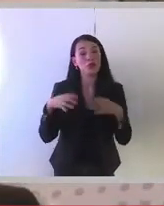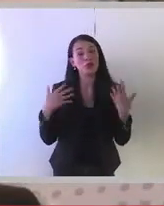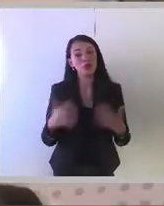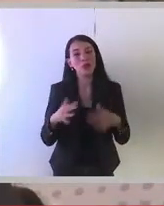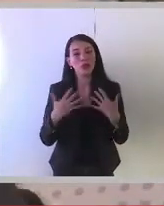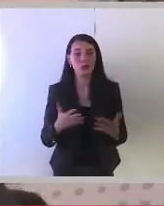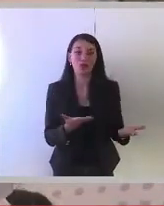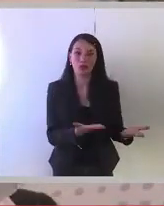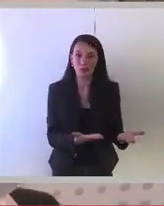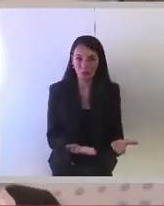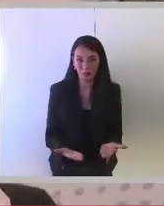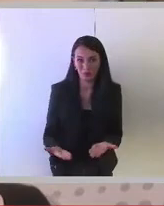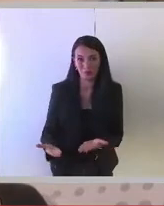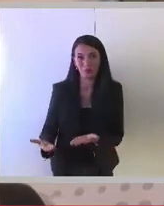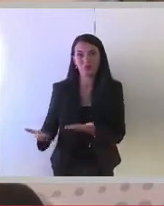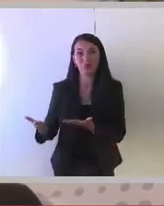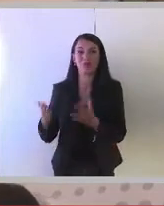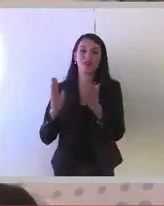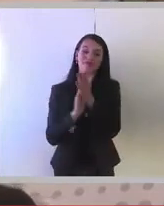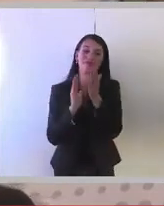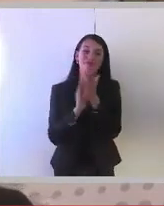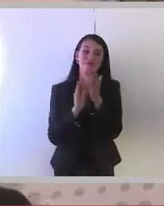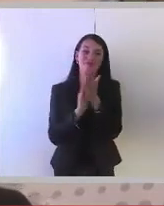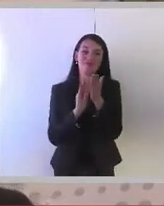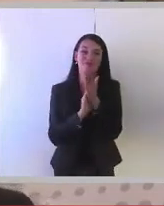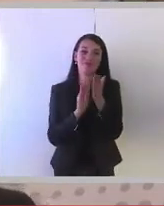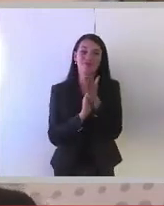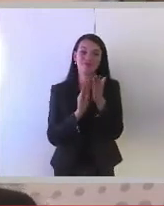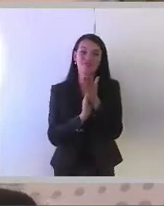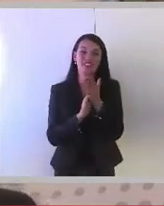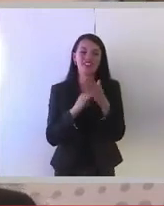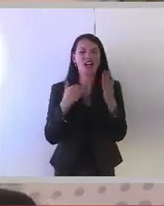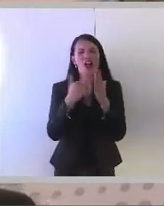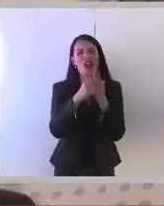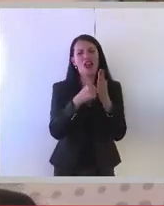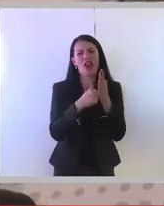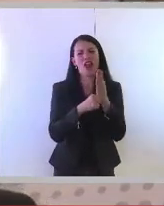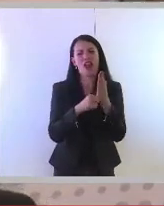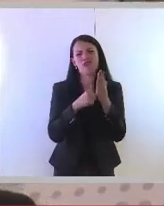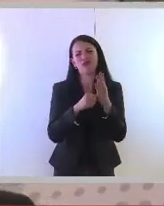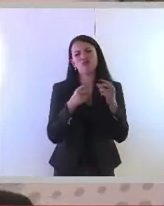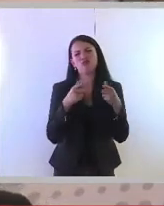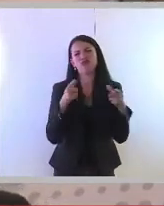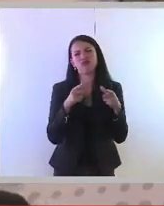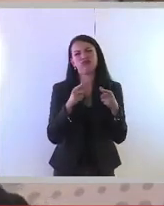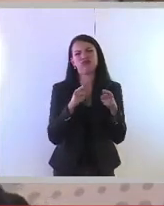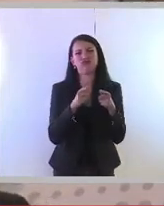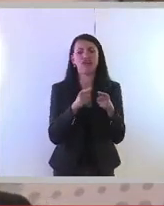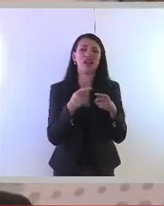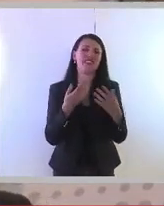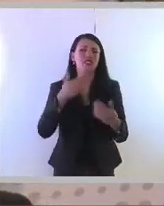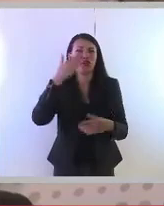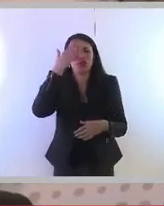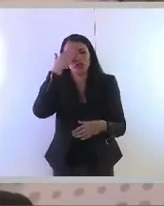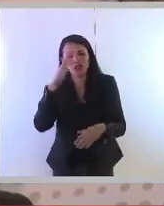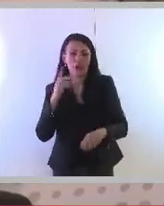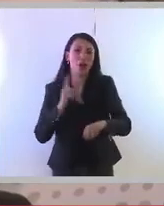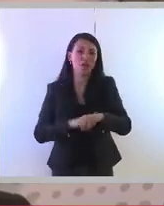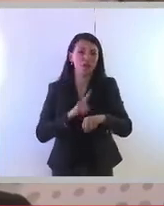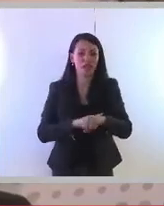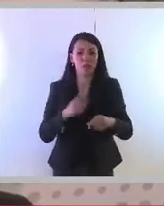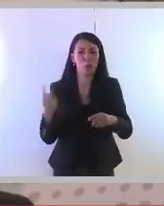Entonces, démosle la palabra. Tenía una agenda tremenda. No sabíamos si iba a poder llegar, pero lo